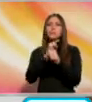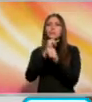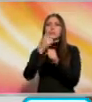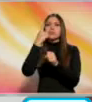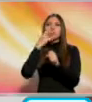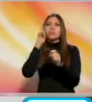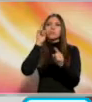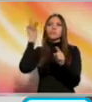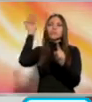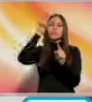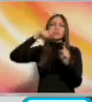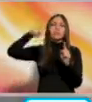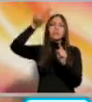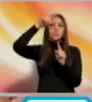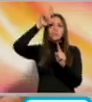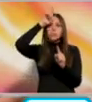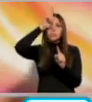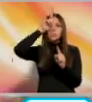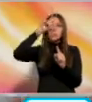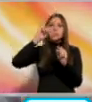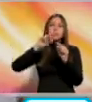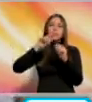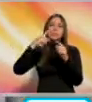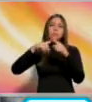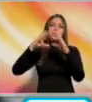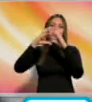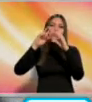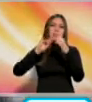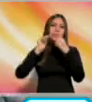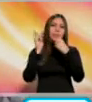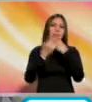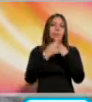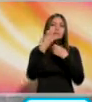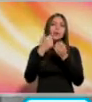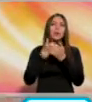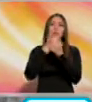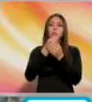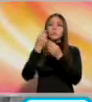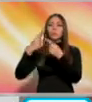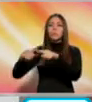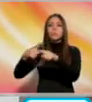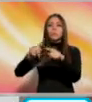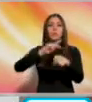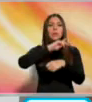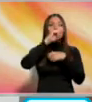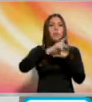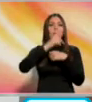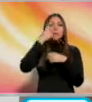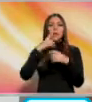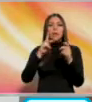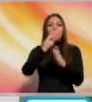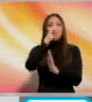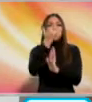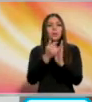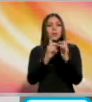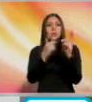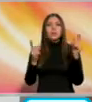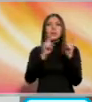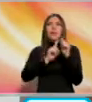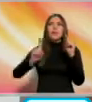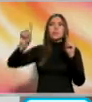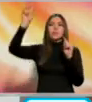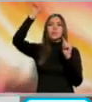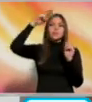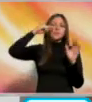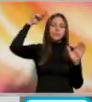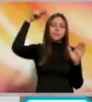Estación Internacional es una colaboración de muchas naciones para poner proyectos de desarrollo en línea Qué y bien. arriba también, ¿no?